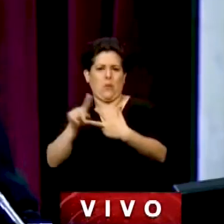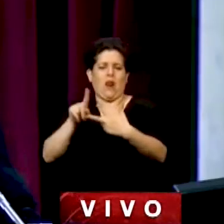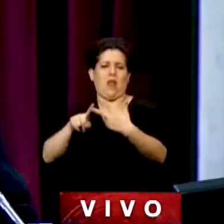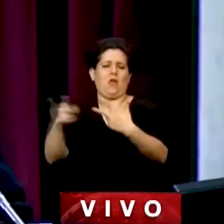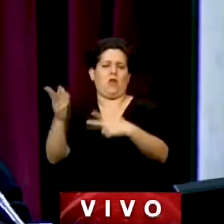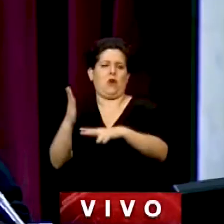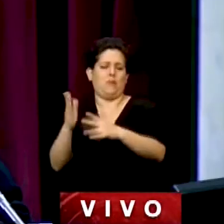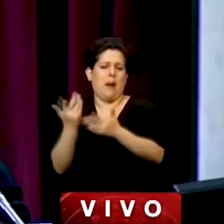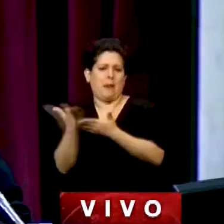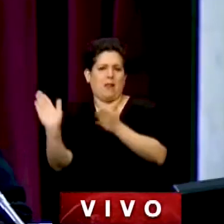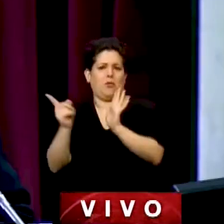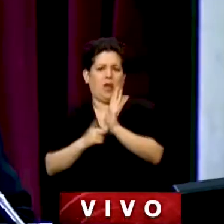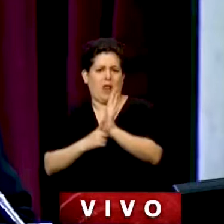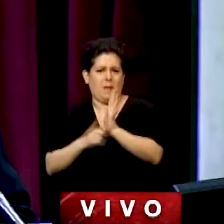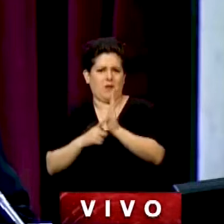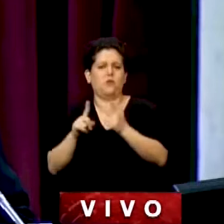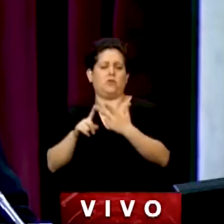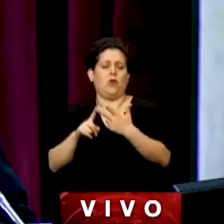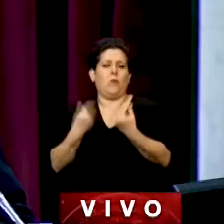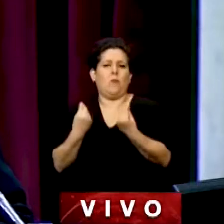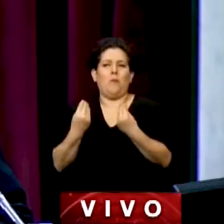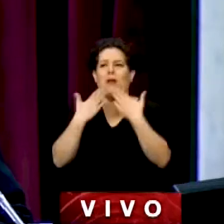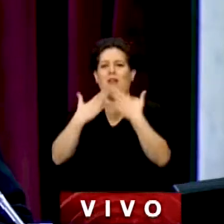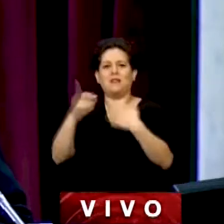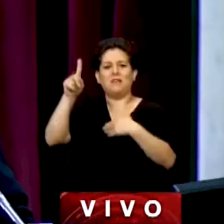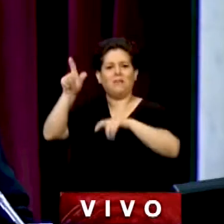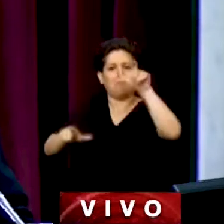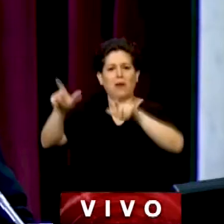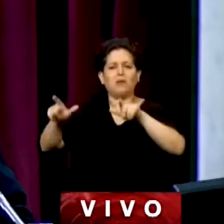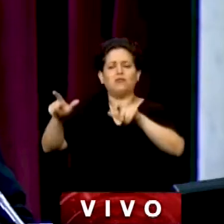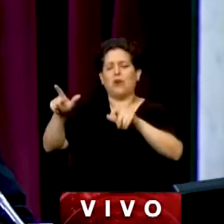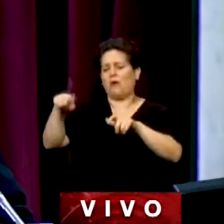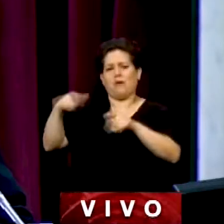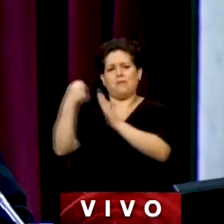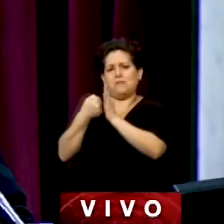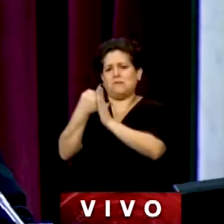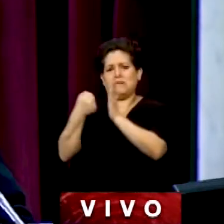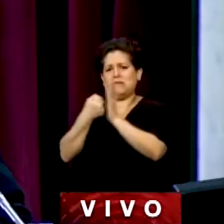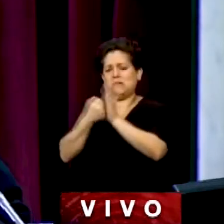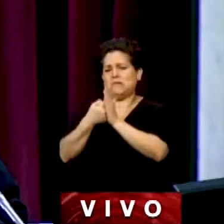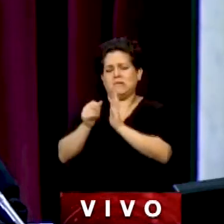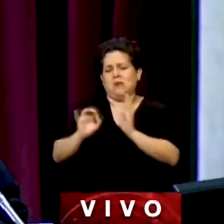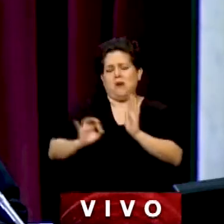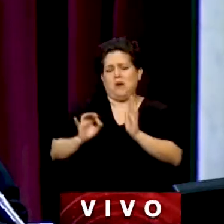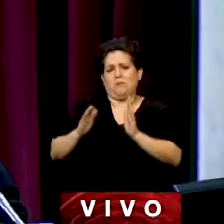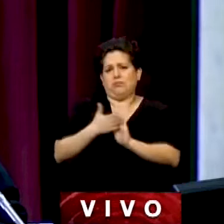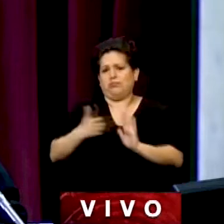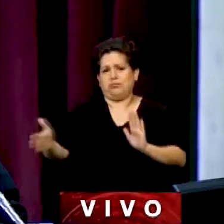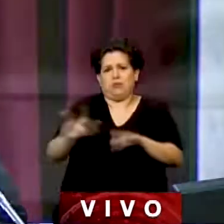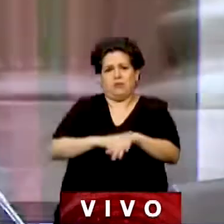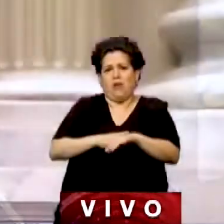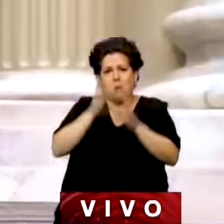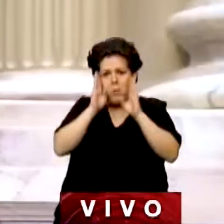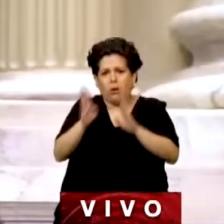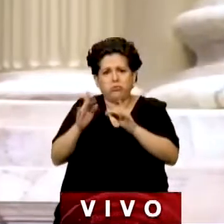elecciones legislativas de ese año en las que ganó una silla como diputado ya en abierta oposi al entonces gobierno de